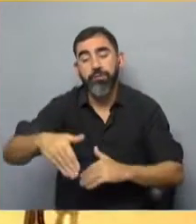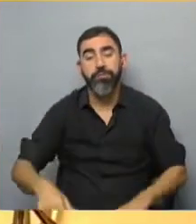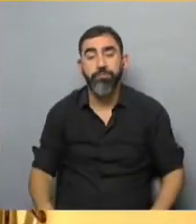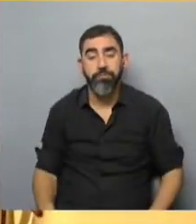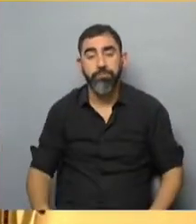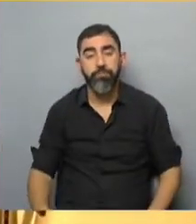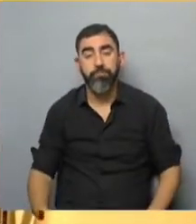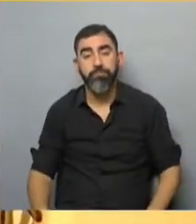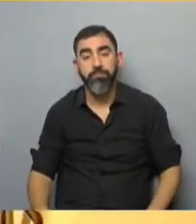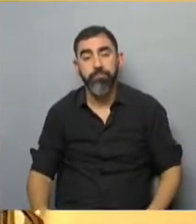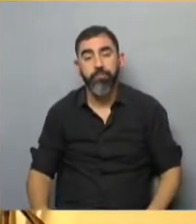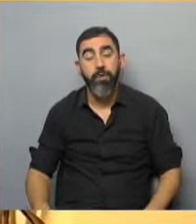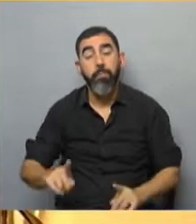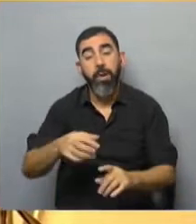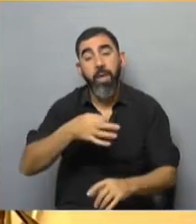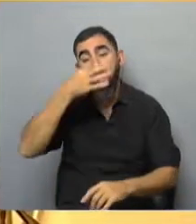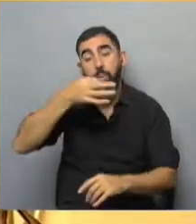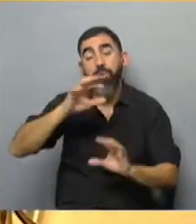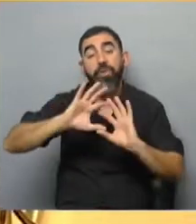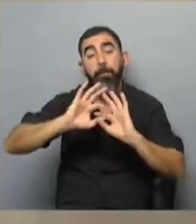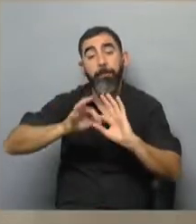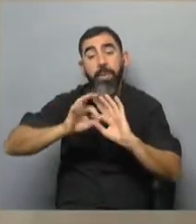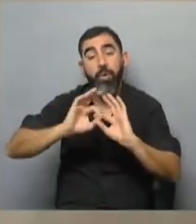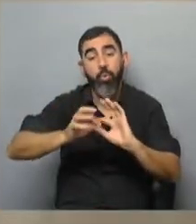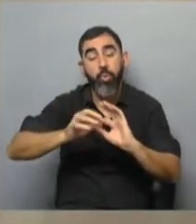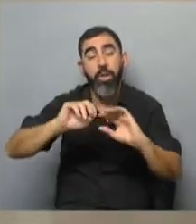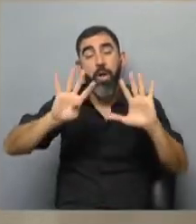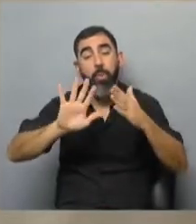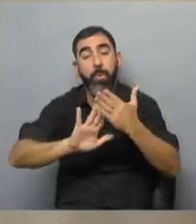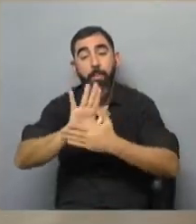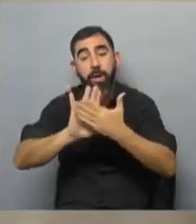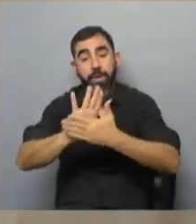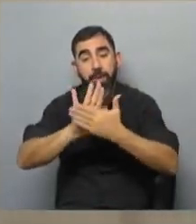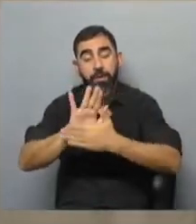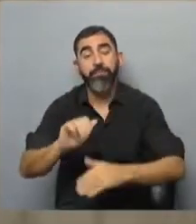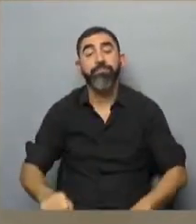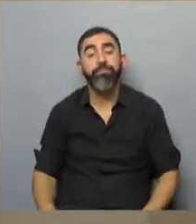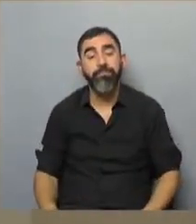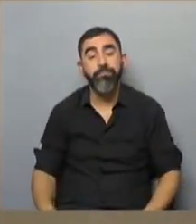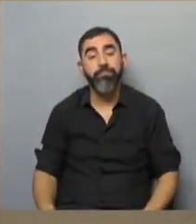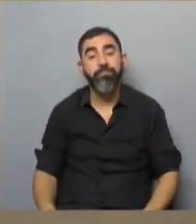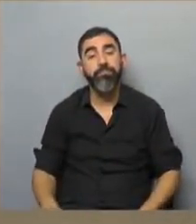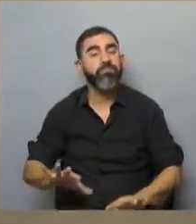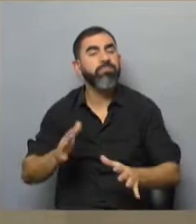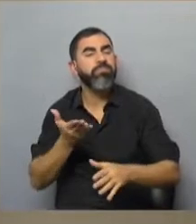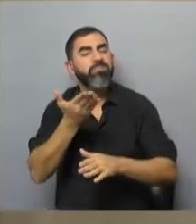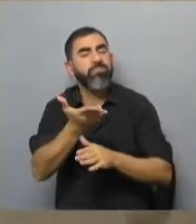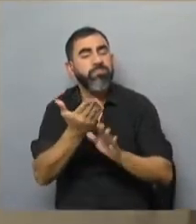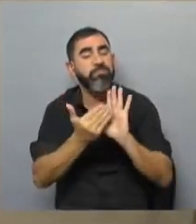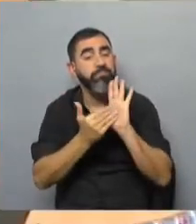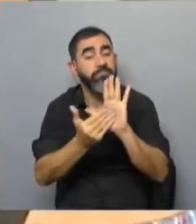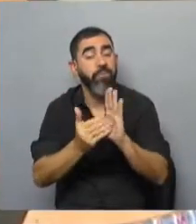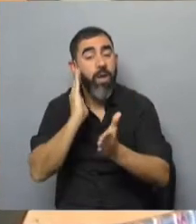48 horas para realizar la audiencia este miércoles sobre las 9 de la mañana. ¿De qué se trata? Un recurso de amparo presentado por